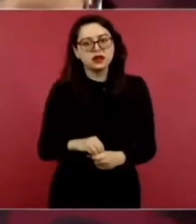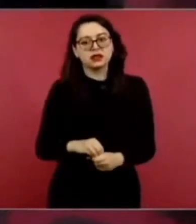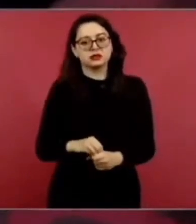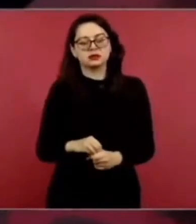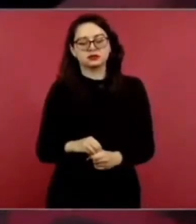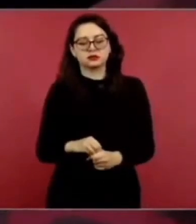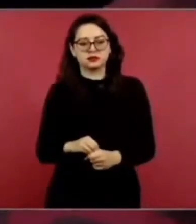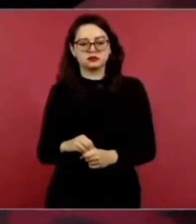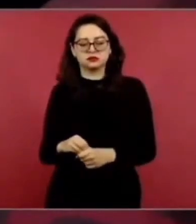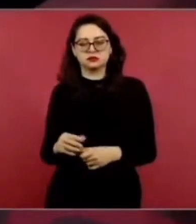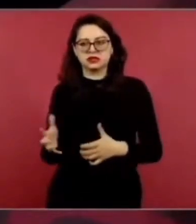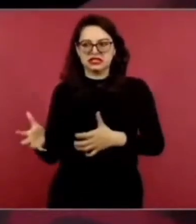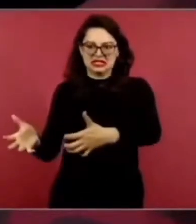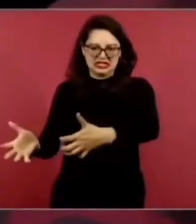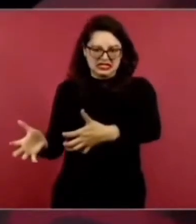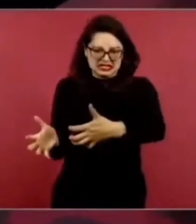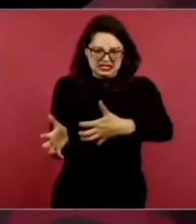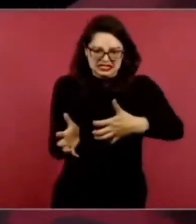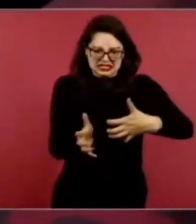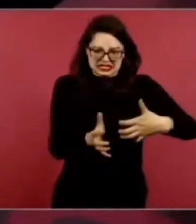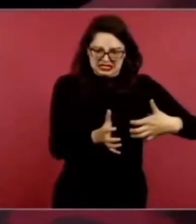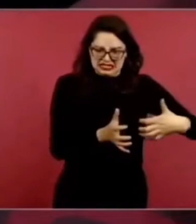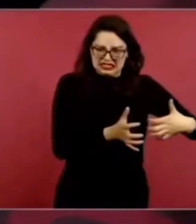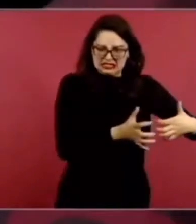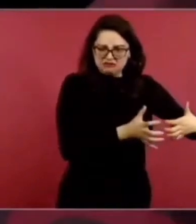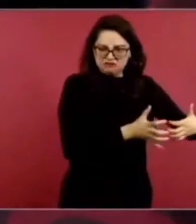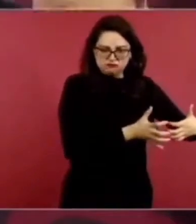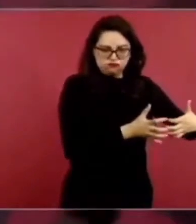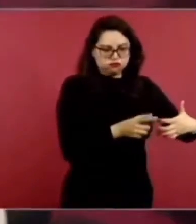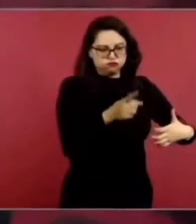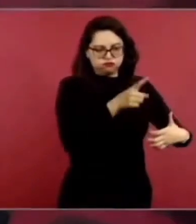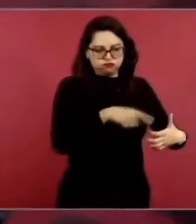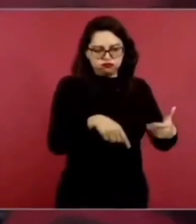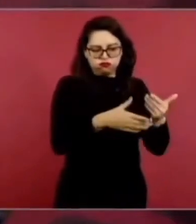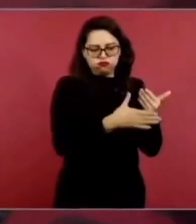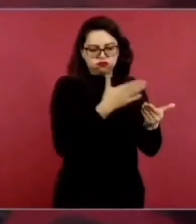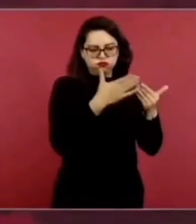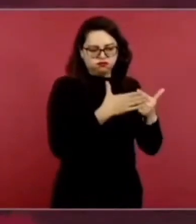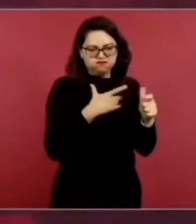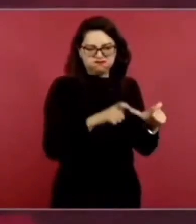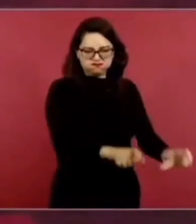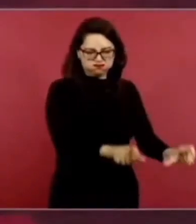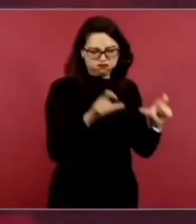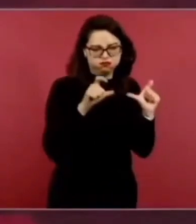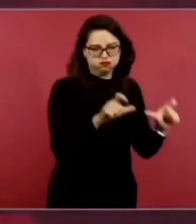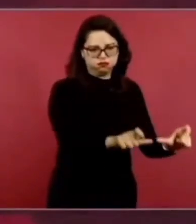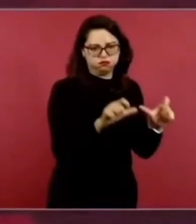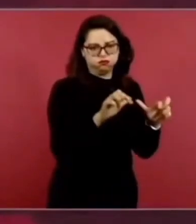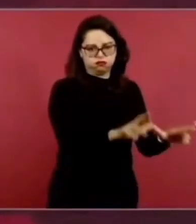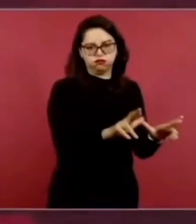Había un acaparamiento de todos los bienes en unas cuantas manos.